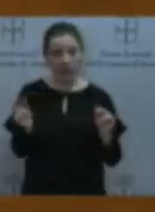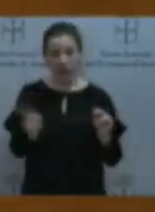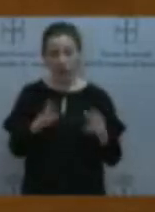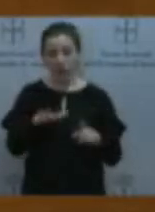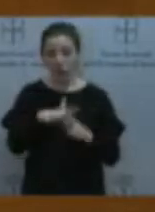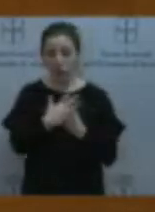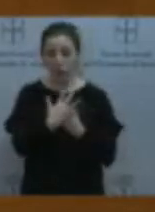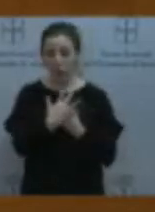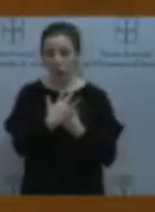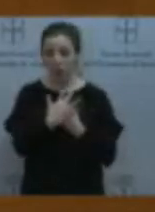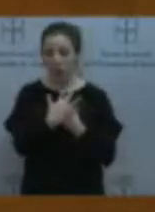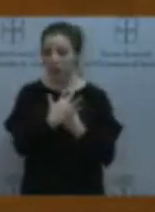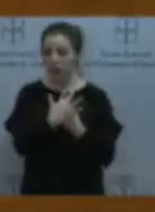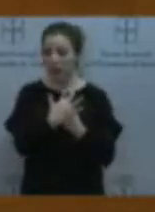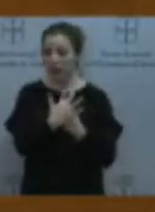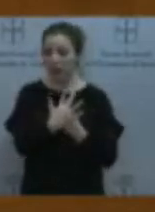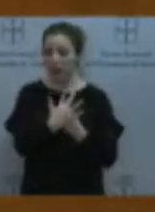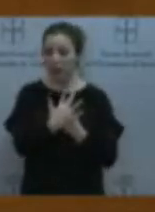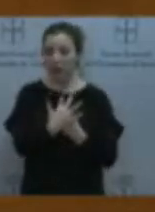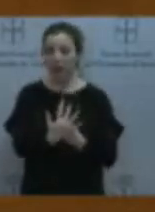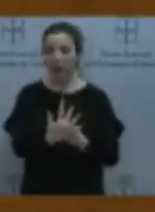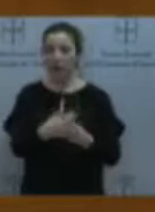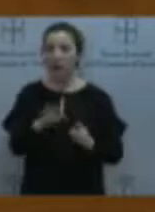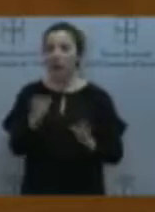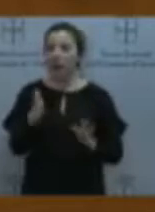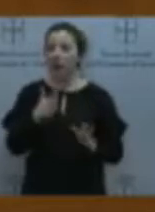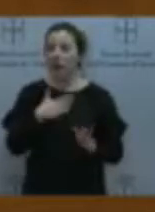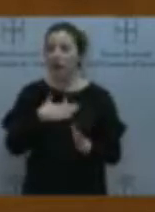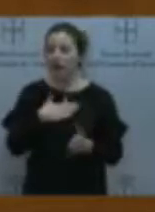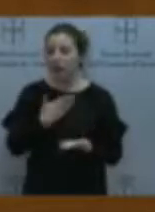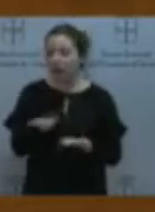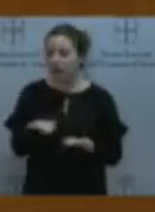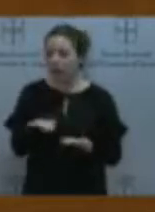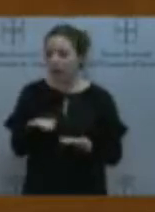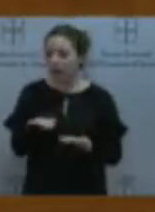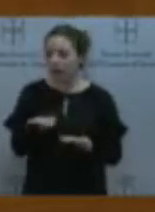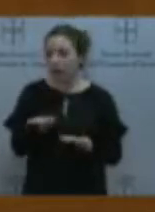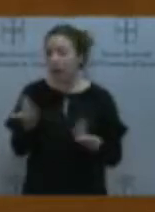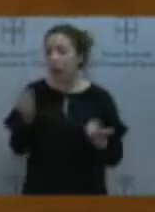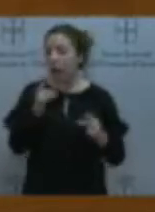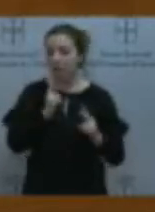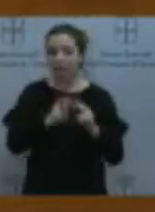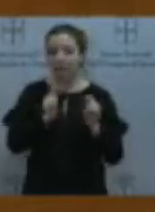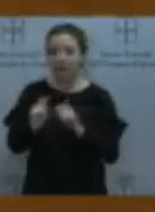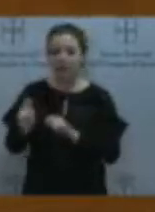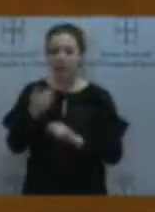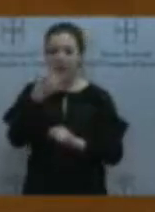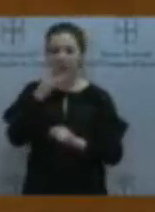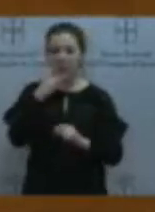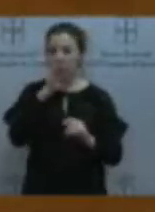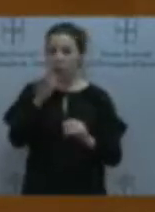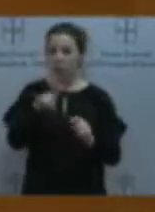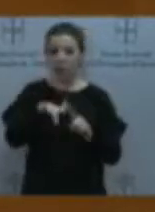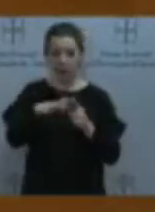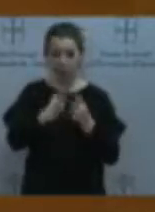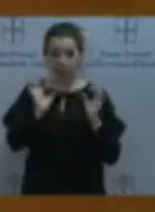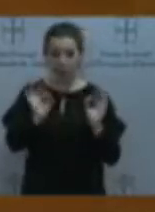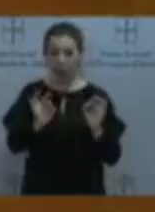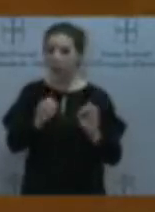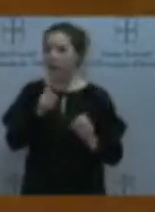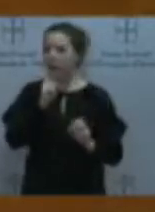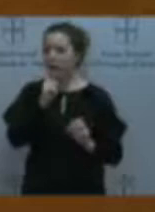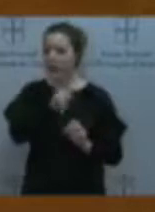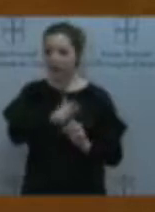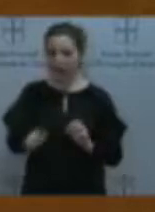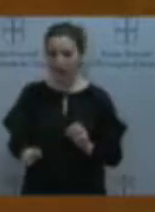de nominación digital. Entonces, claro, con este panorama ya es difícil que la gente quiera tenga